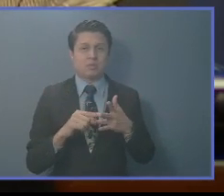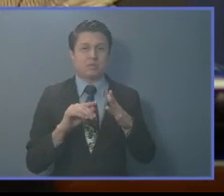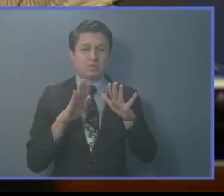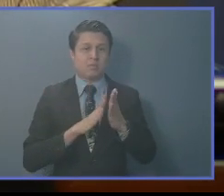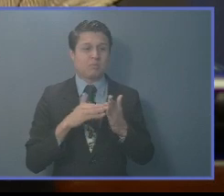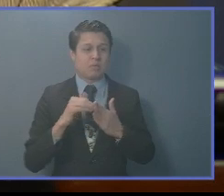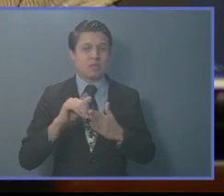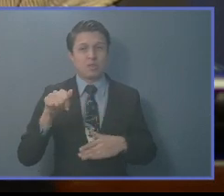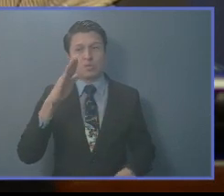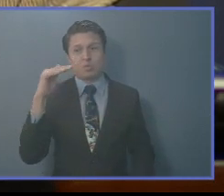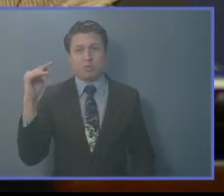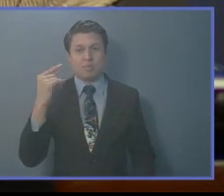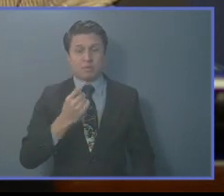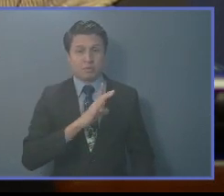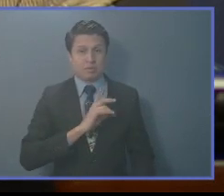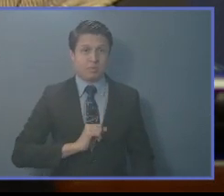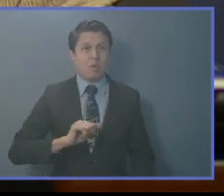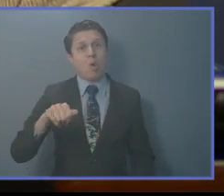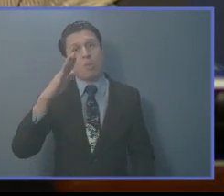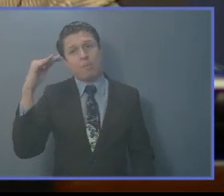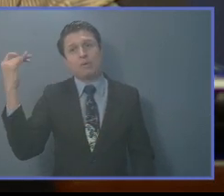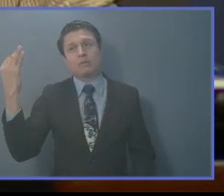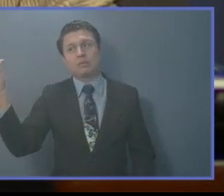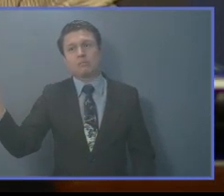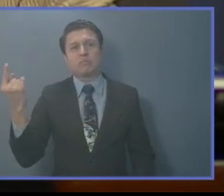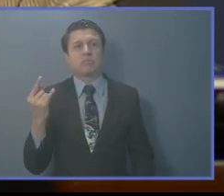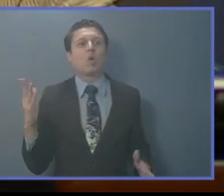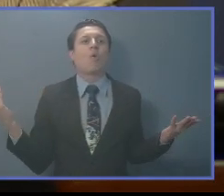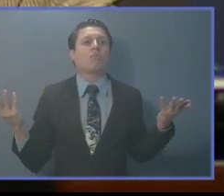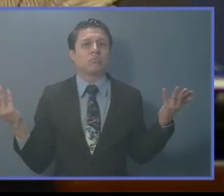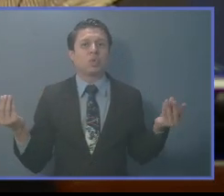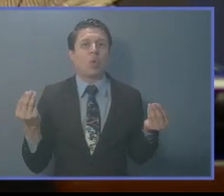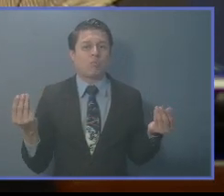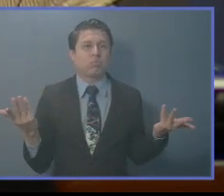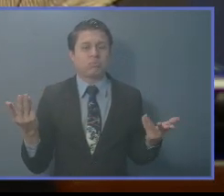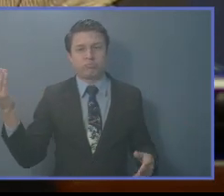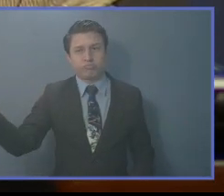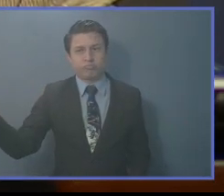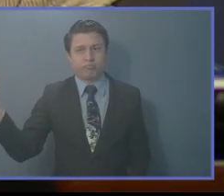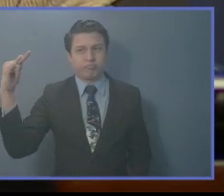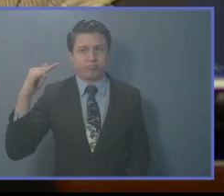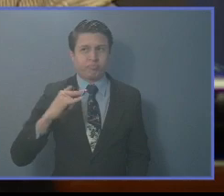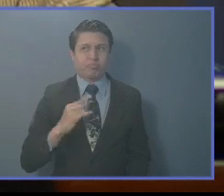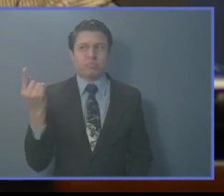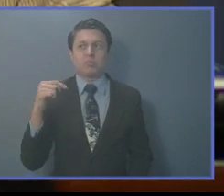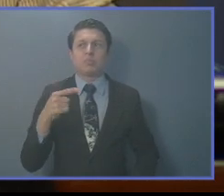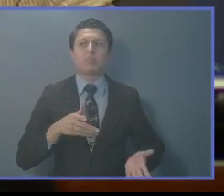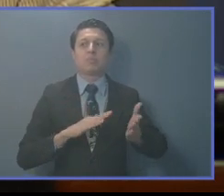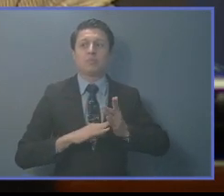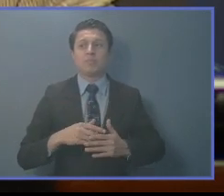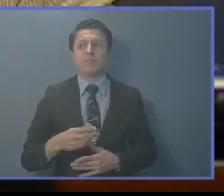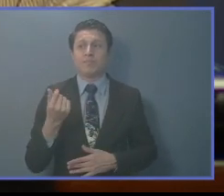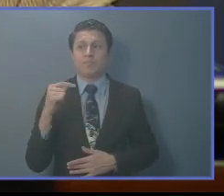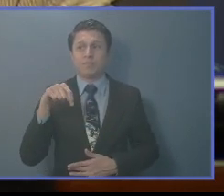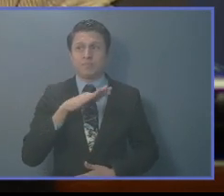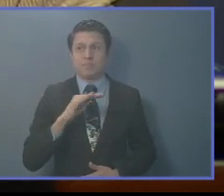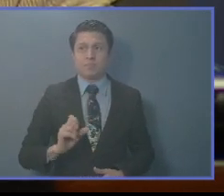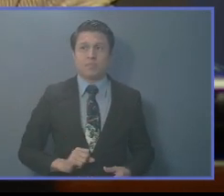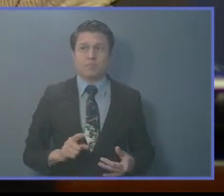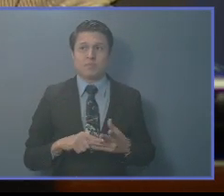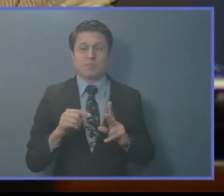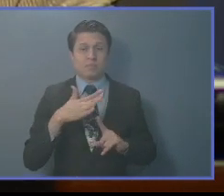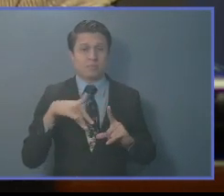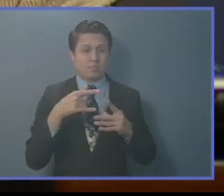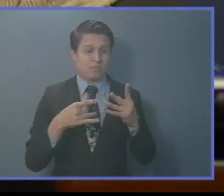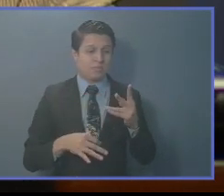de retorno de salvadoreños en el exterior. 11. Número de personas retornadas, fecha de ingreso al país, situación legal